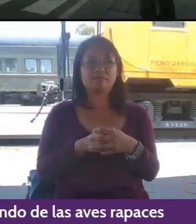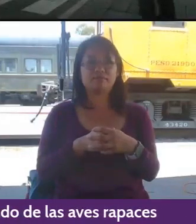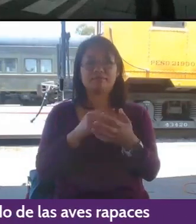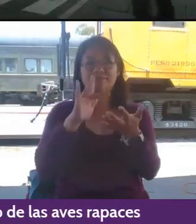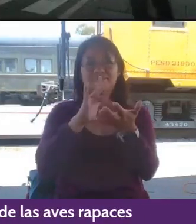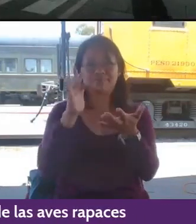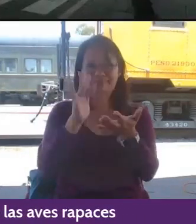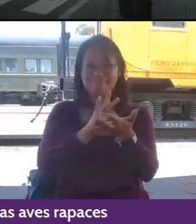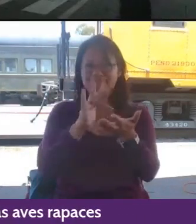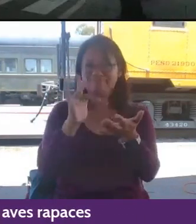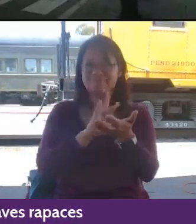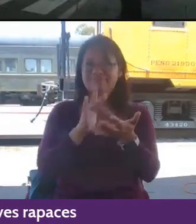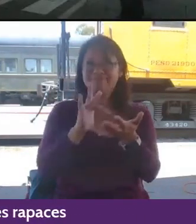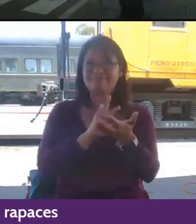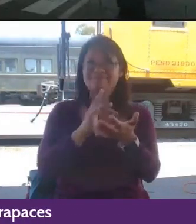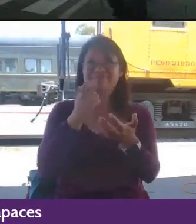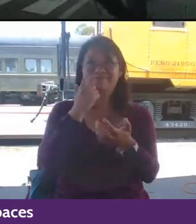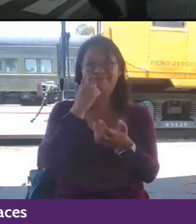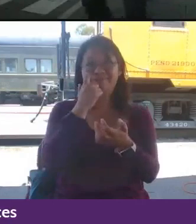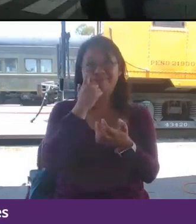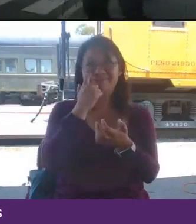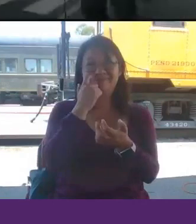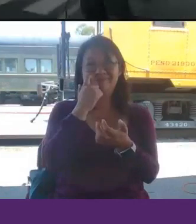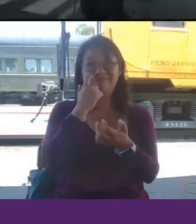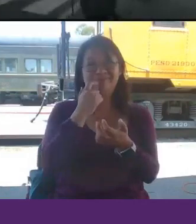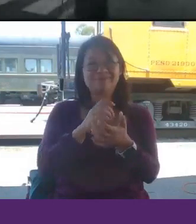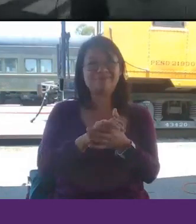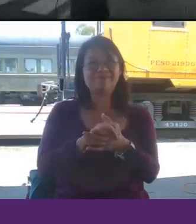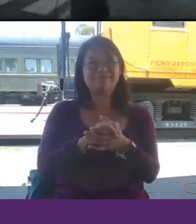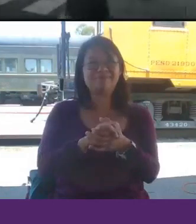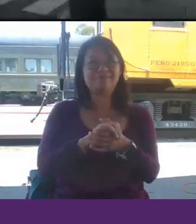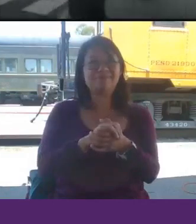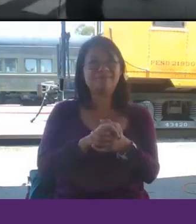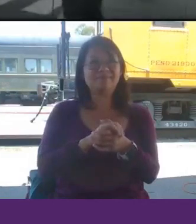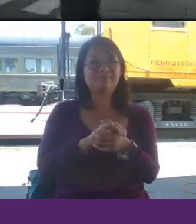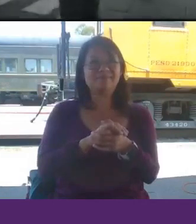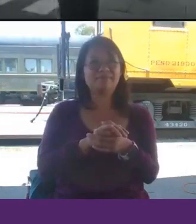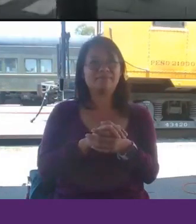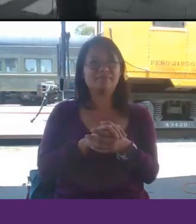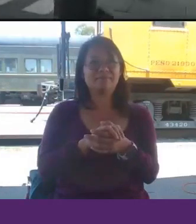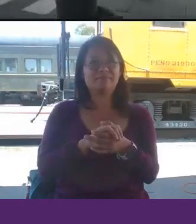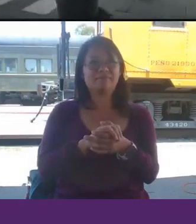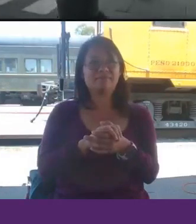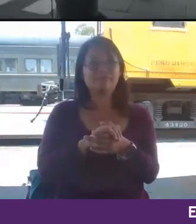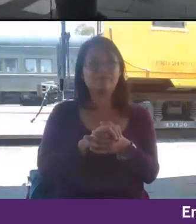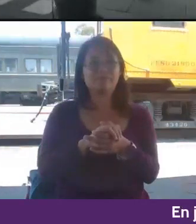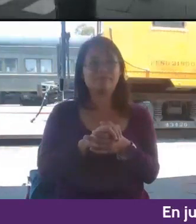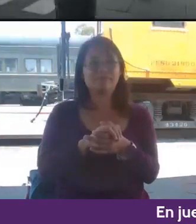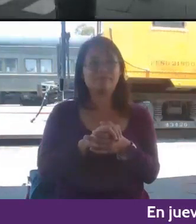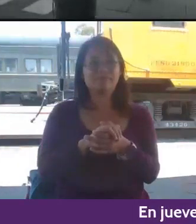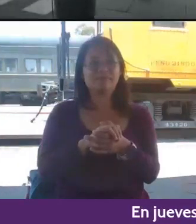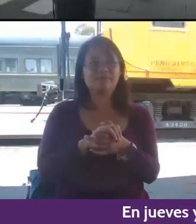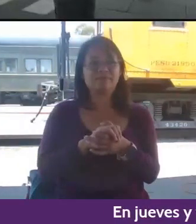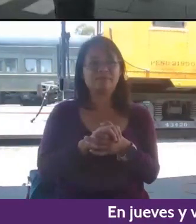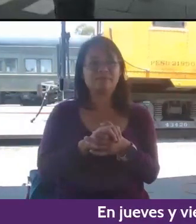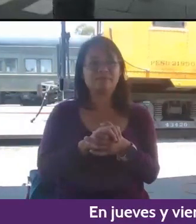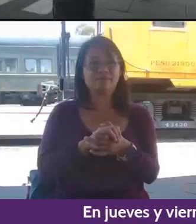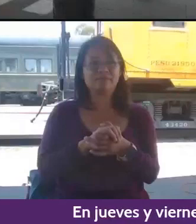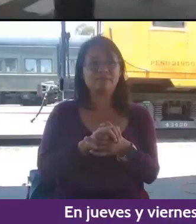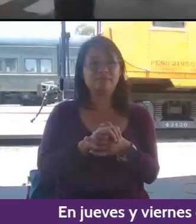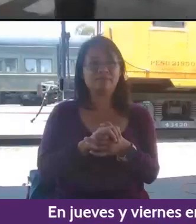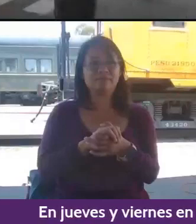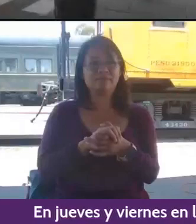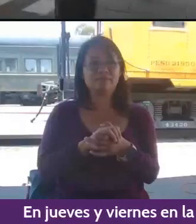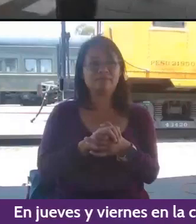portando? Gracias. Sí, se portan bien bonitos ustedes también. Si los estudios de las aves han ayudado a la